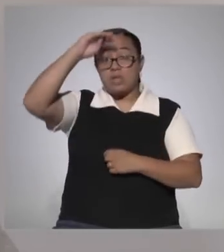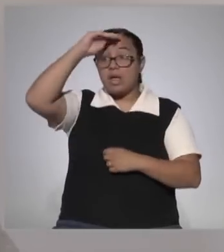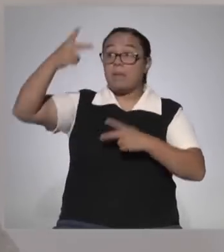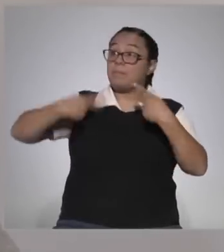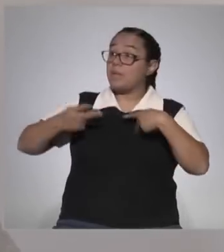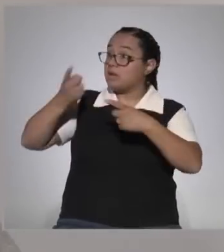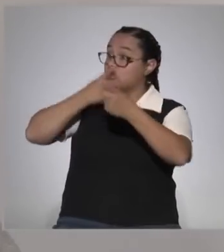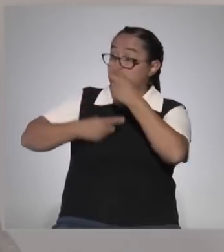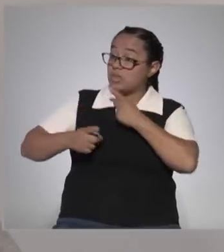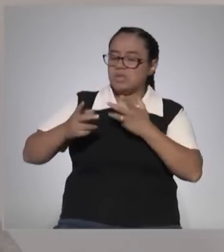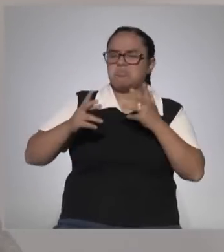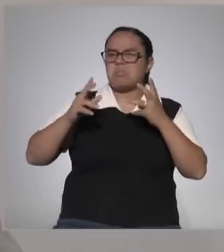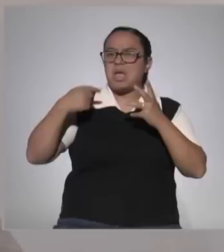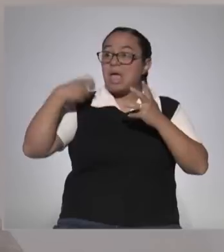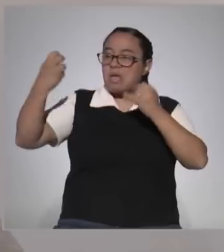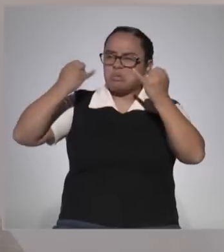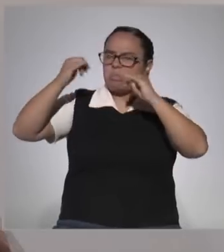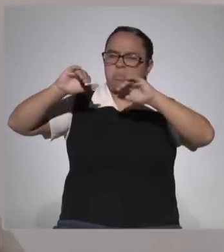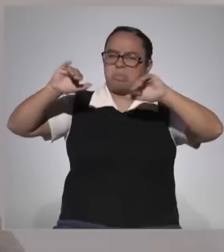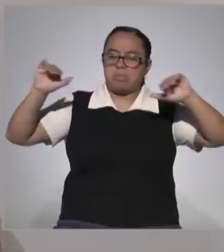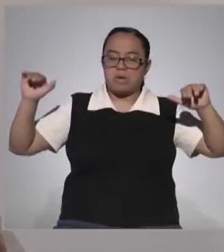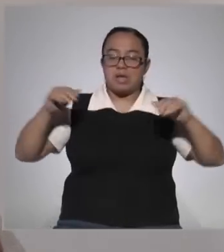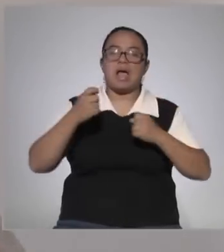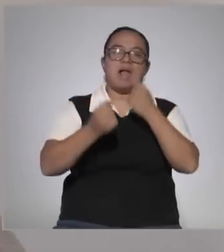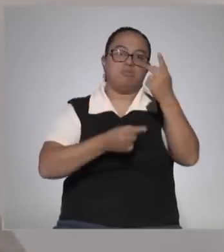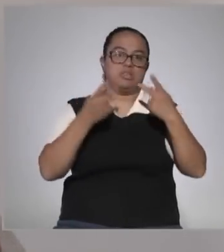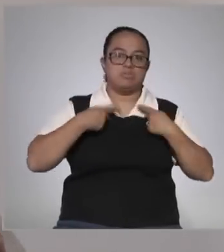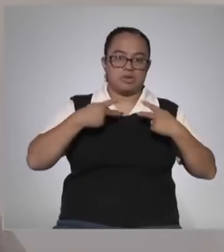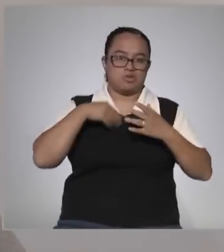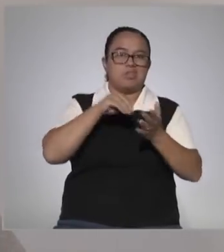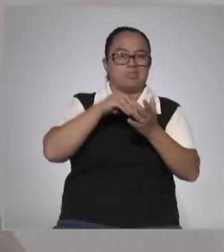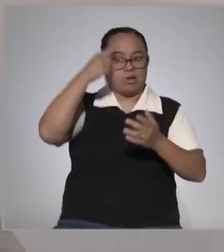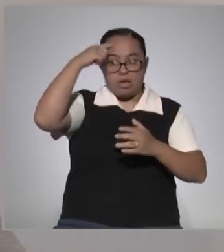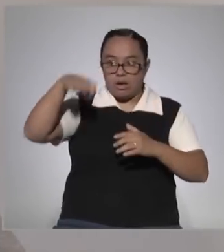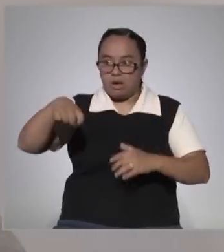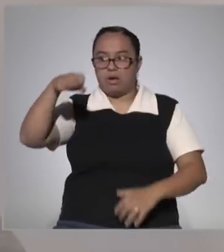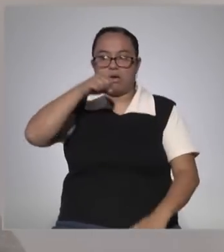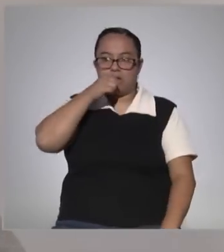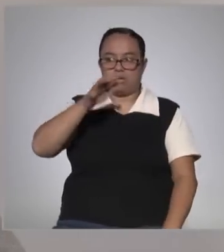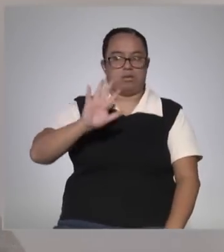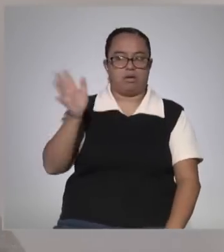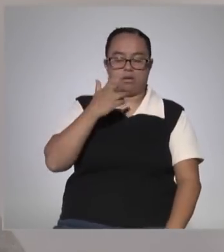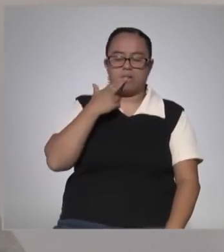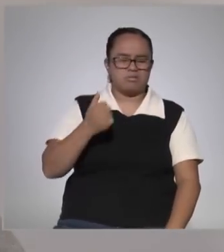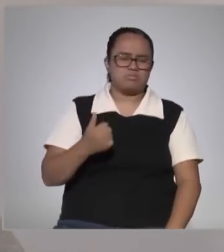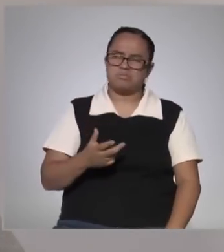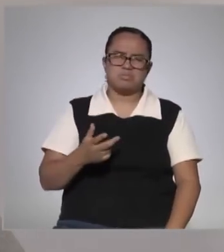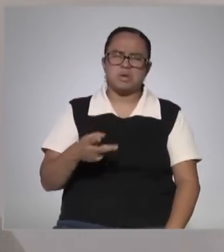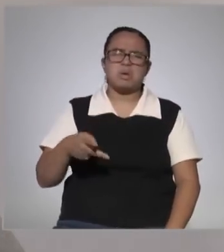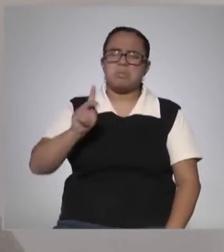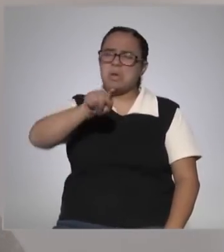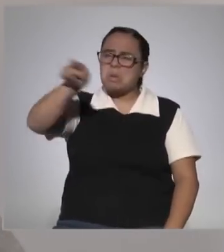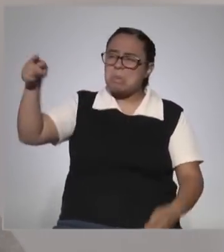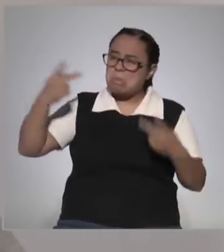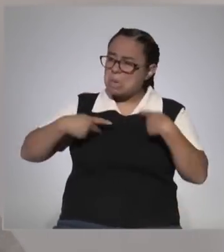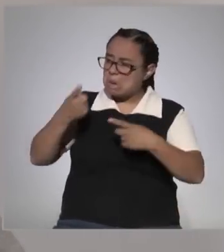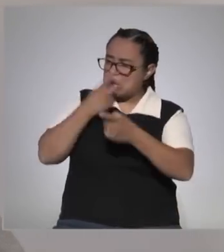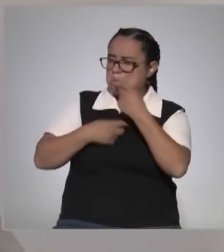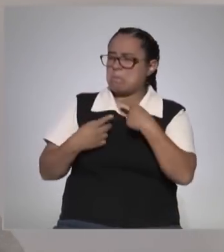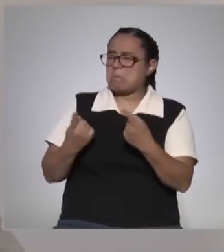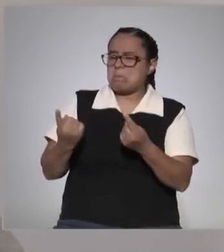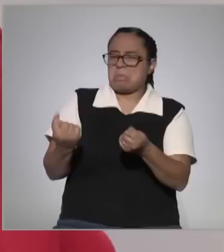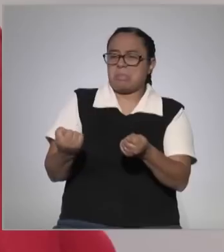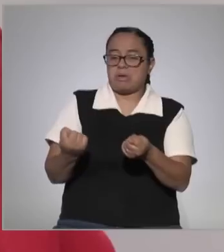¿no? Aun cuando tenemos muchos temas de edadismo y de prejuicios, por otro lado, ya no hay la misma presión, ¿no? De la expectativa